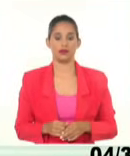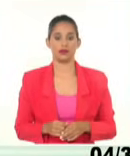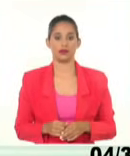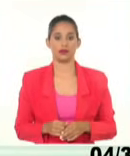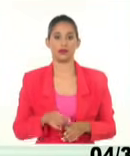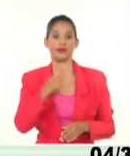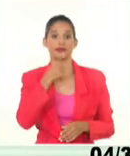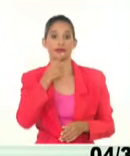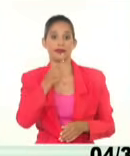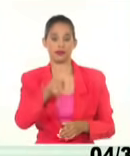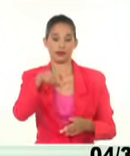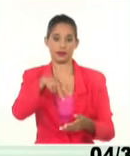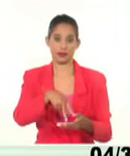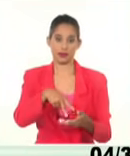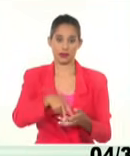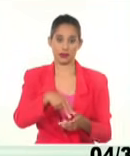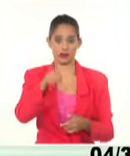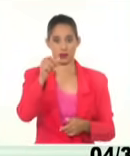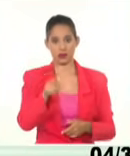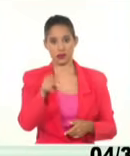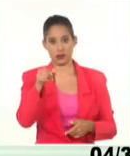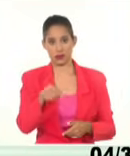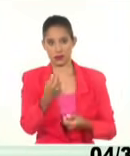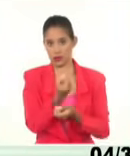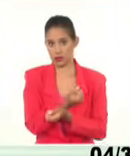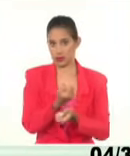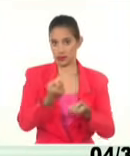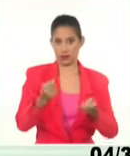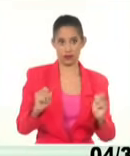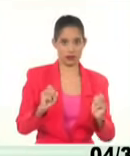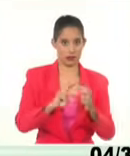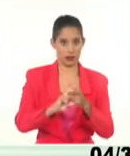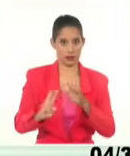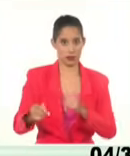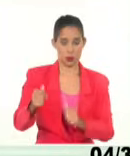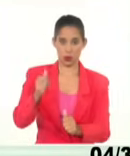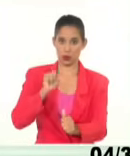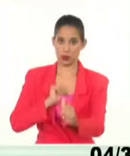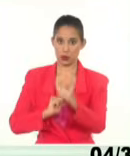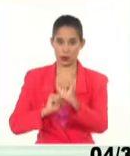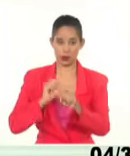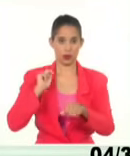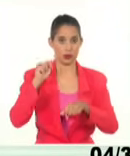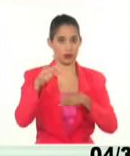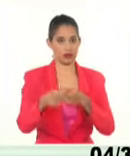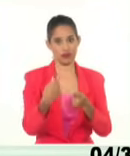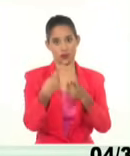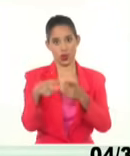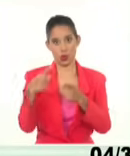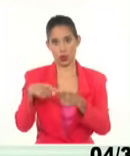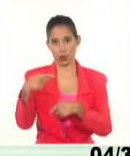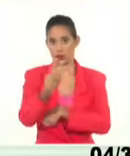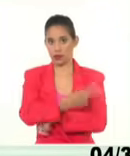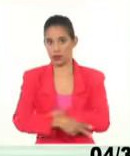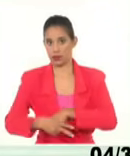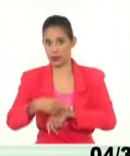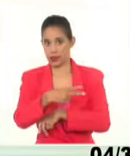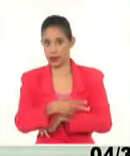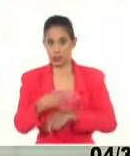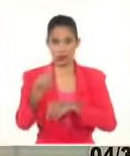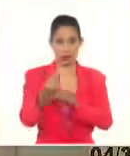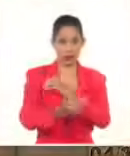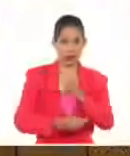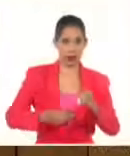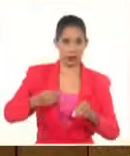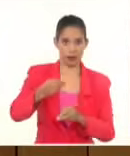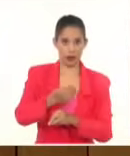tienen libertad de entrar, permanecer, transitar y salir del territorio nacional, cambiar de domicilio o residencia sin más limitaciones